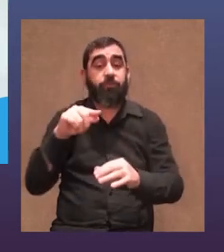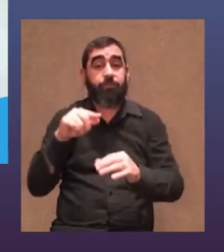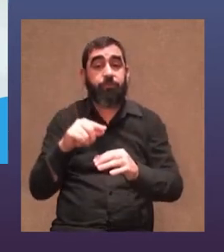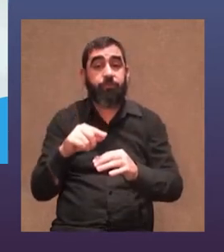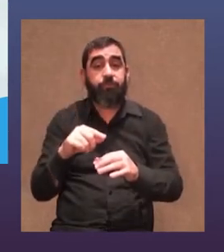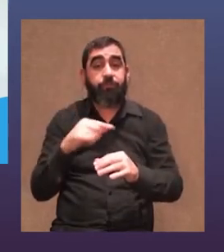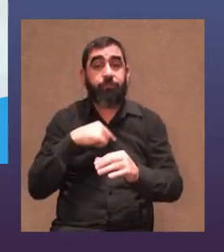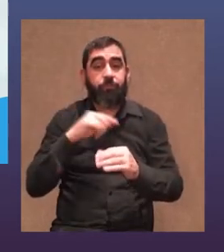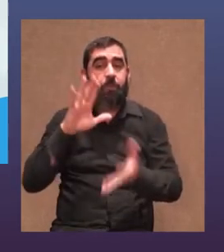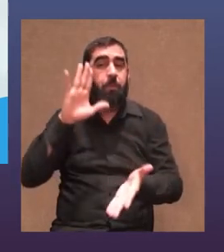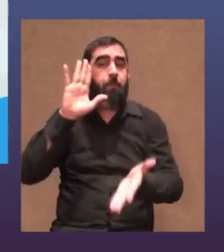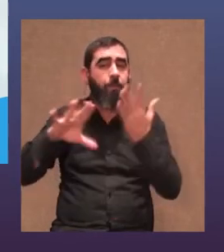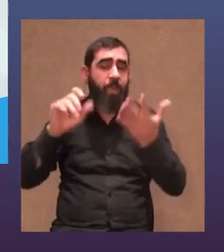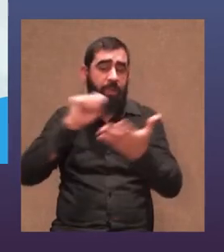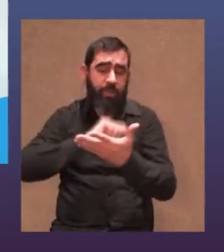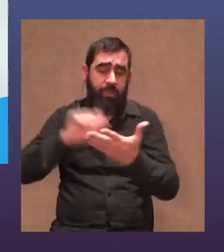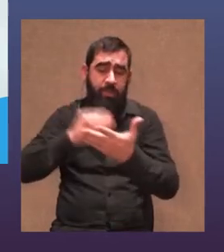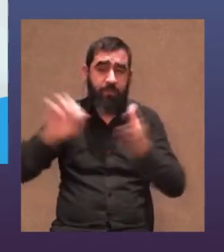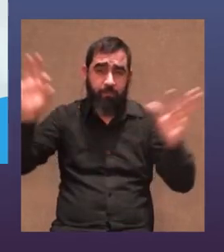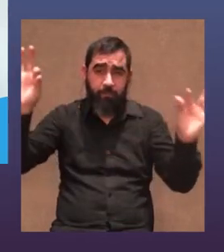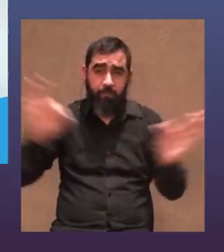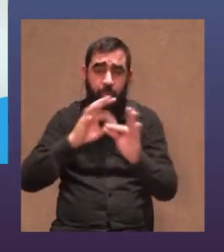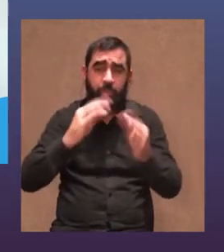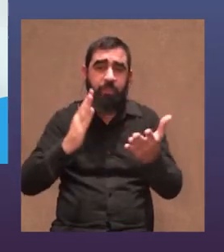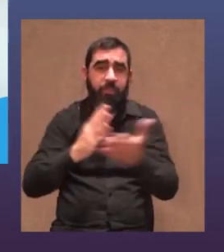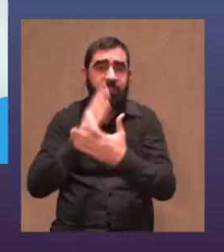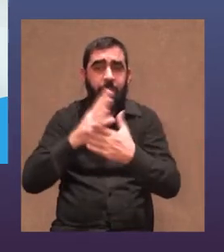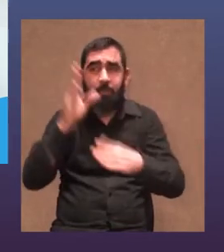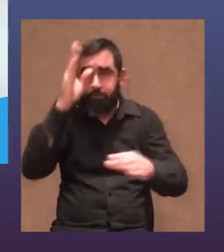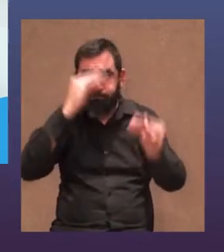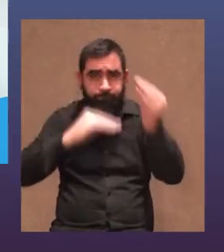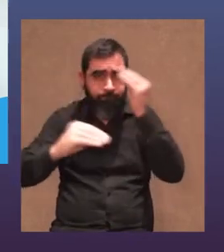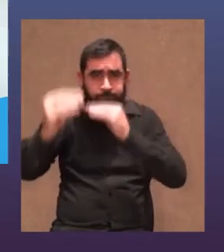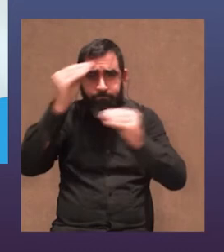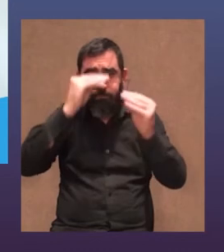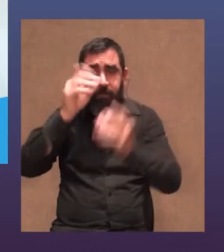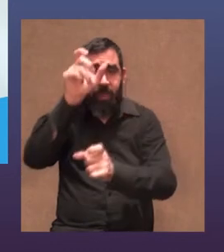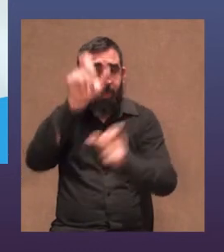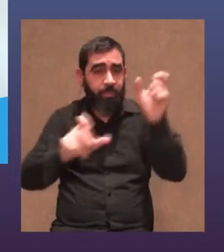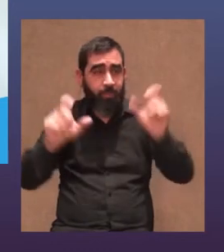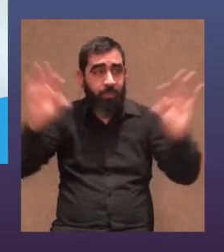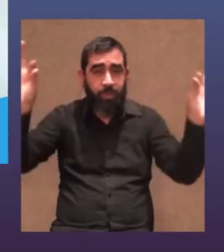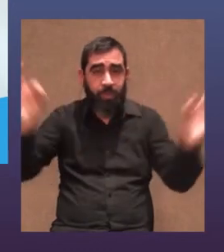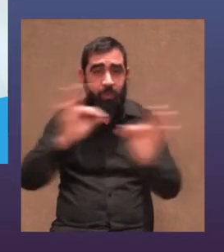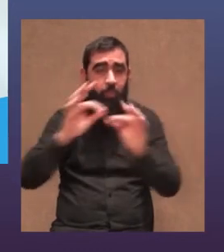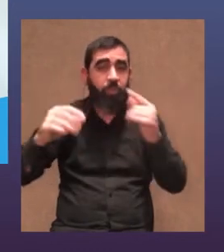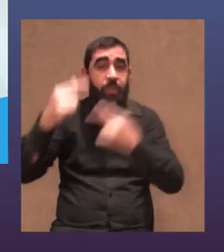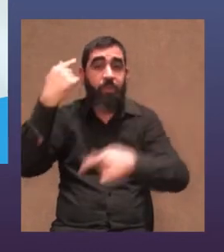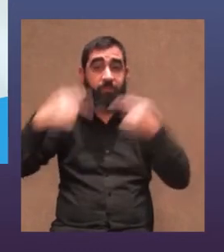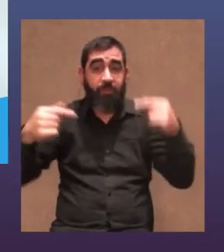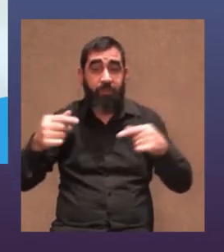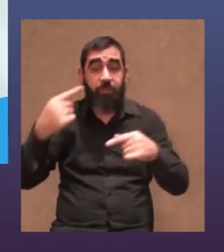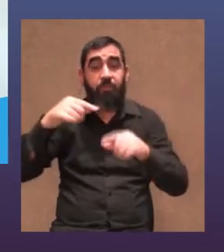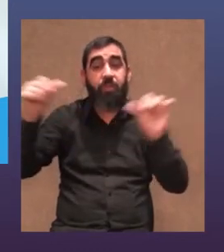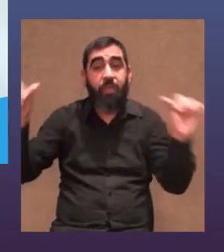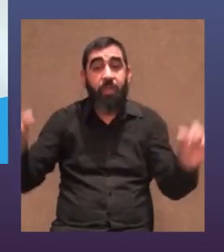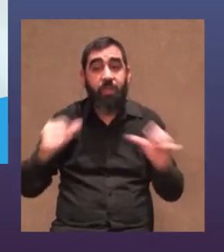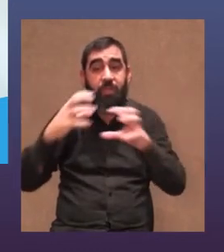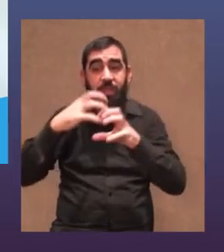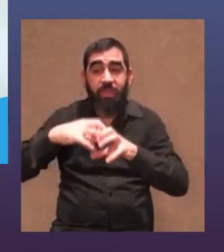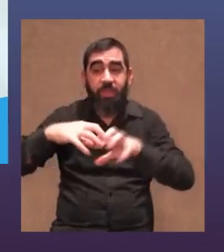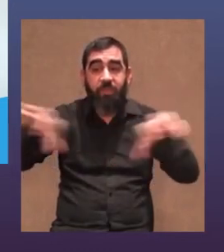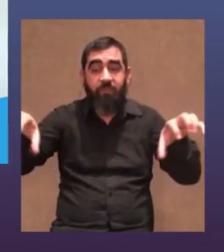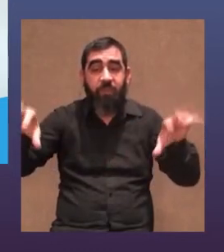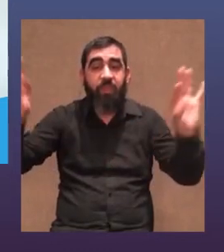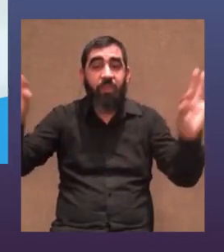Entonces, los grandes compositores siempre se nutrieron de las fuentes populares de la música. Entonces, hacer una división entre